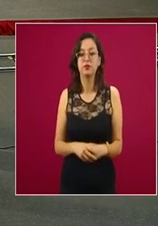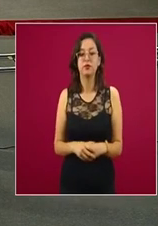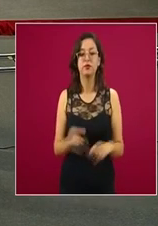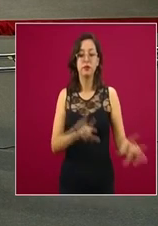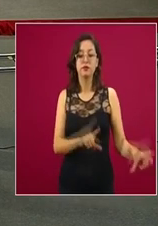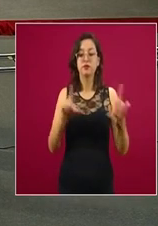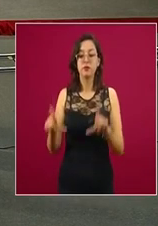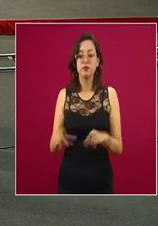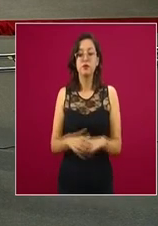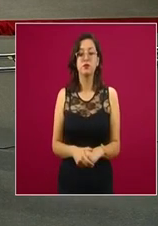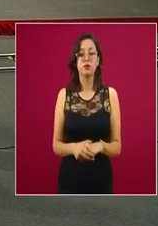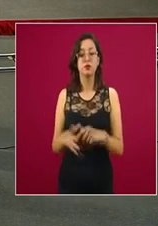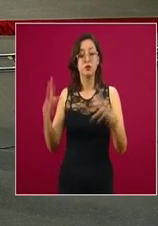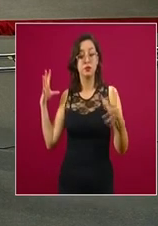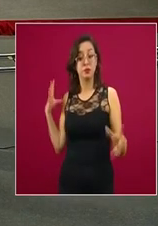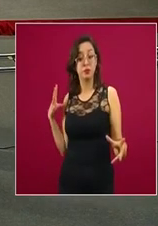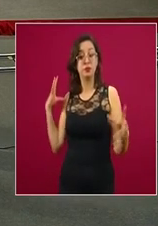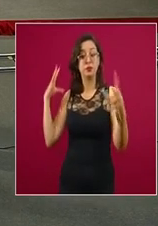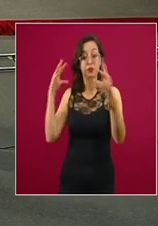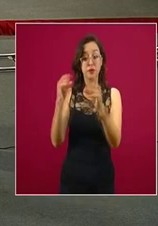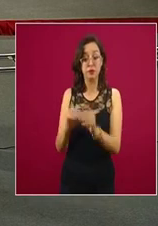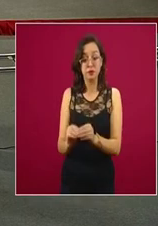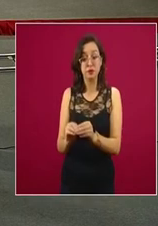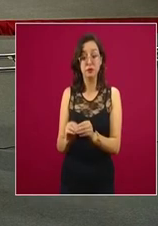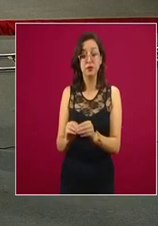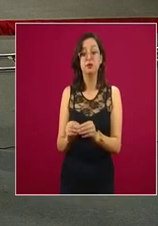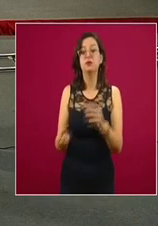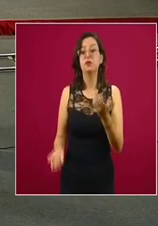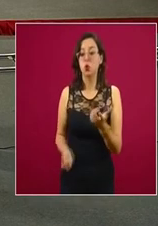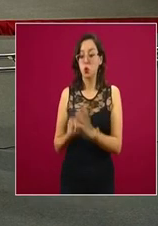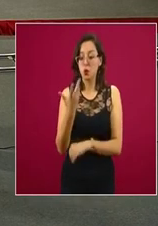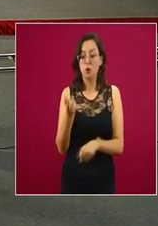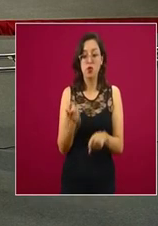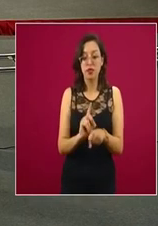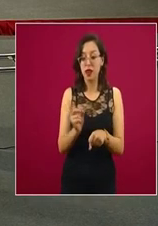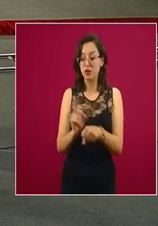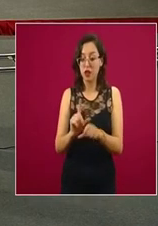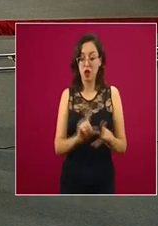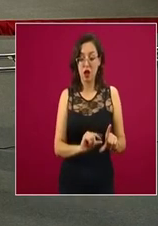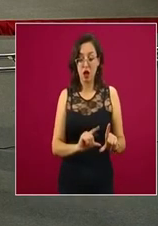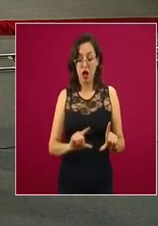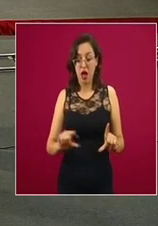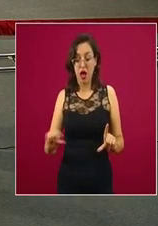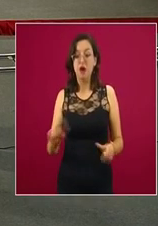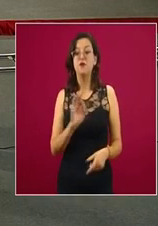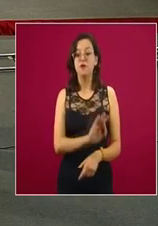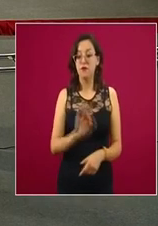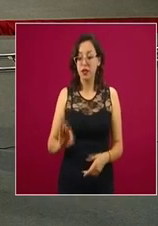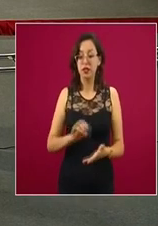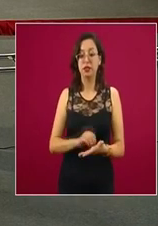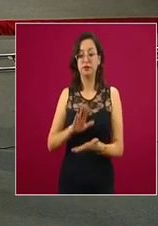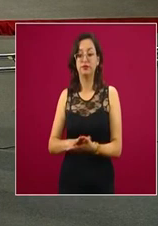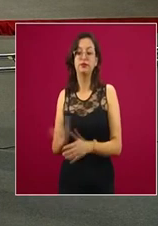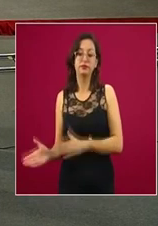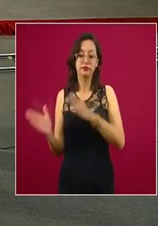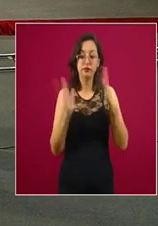Aquí está nuestra curva acumulada. Esta curva, tanto de casos nuevos por día, es por fecha de registro. La anterior era